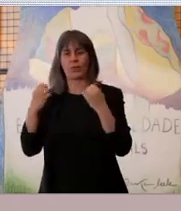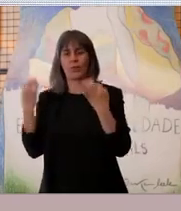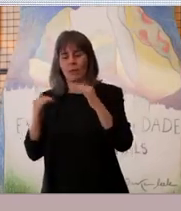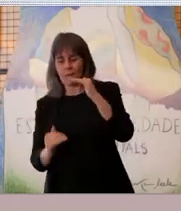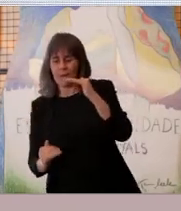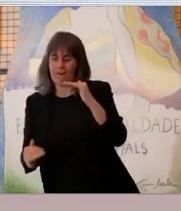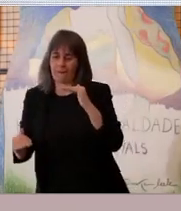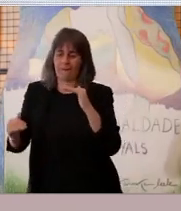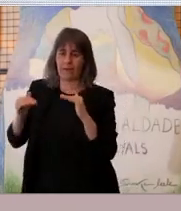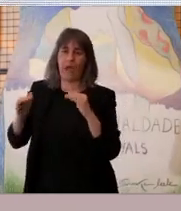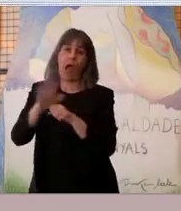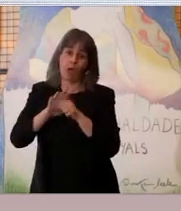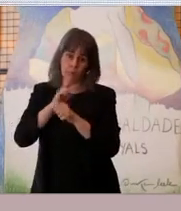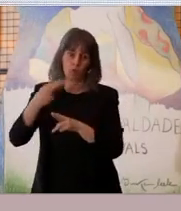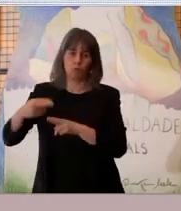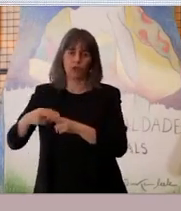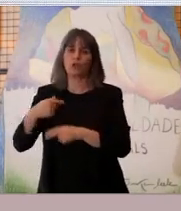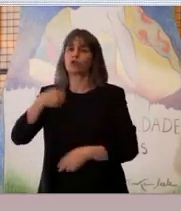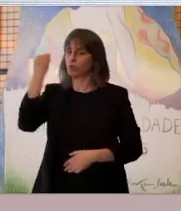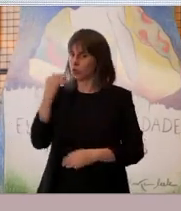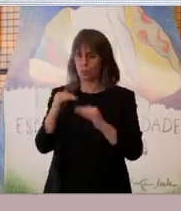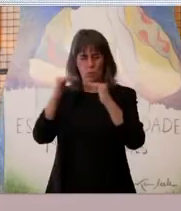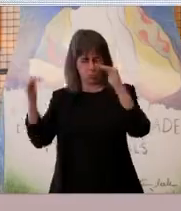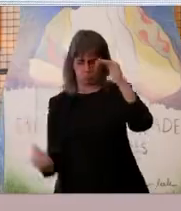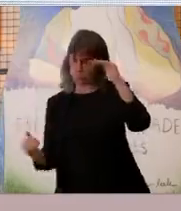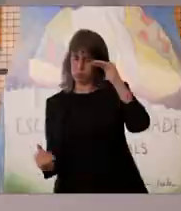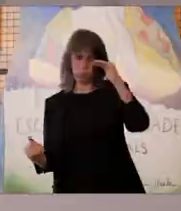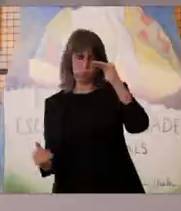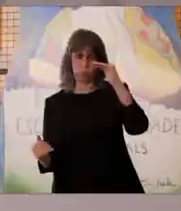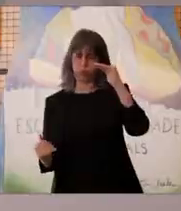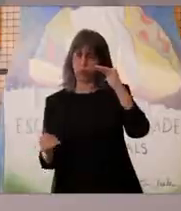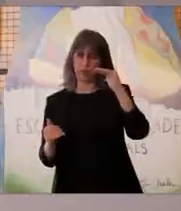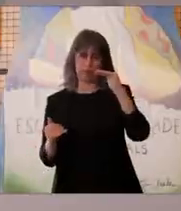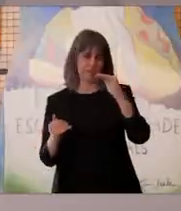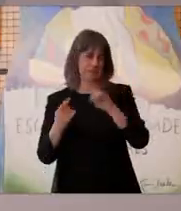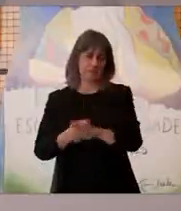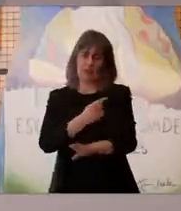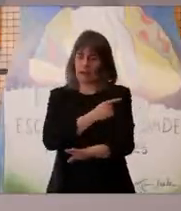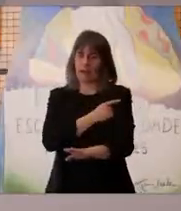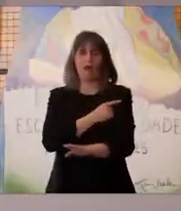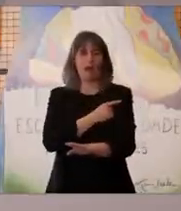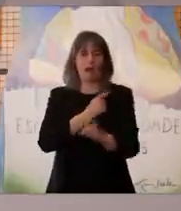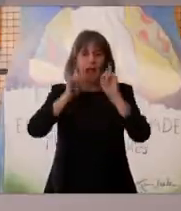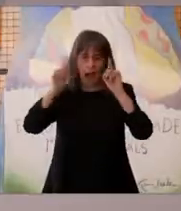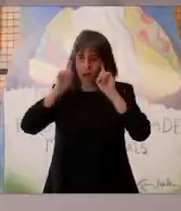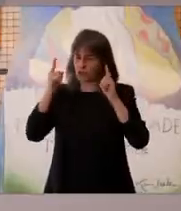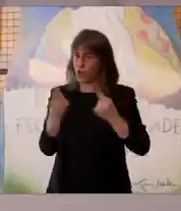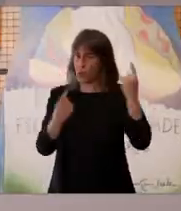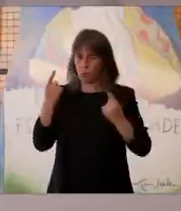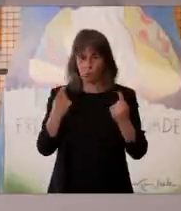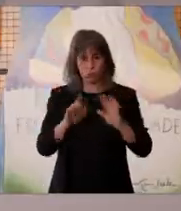porque yo creo que la desigualdad Todavía es muy demasiado significativa muy notoria y en algunos casos Casi casi